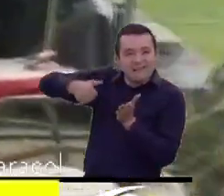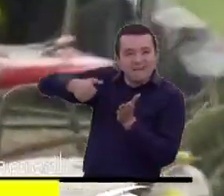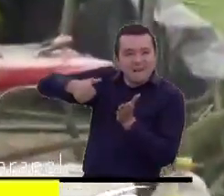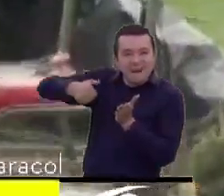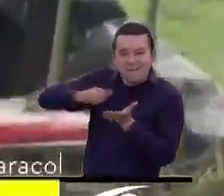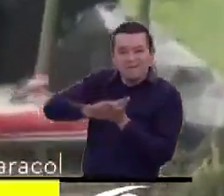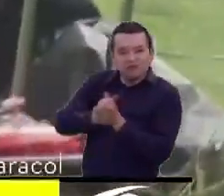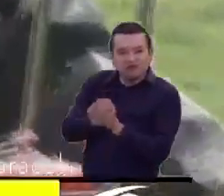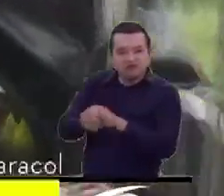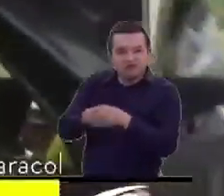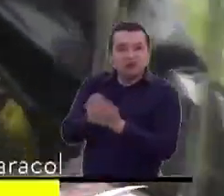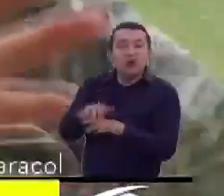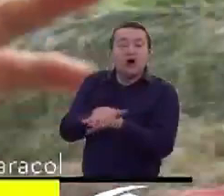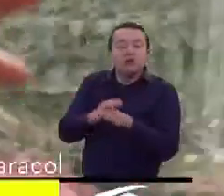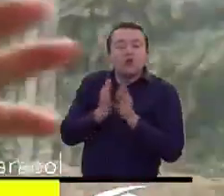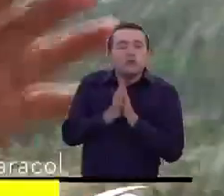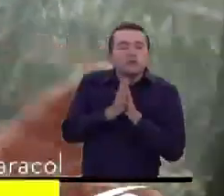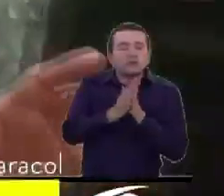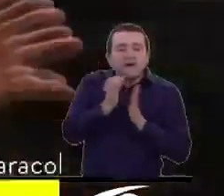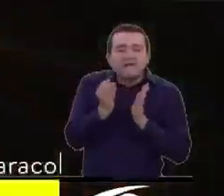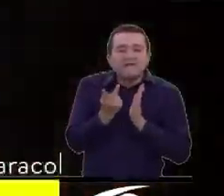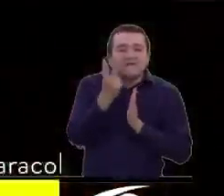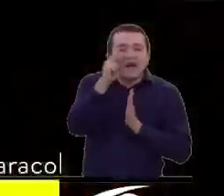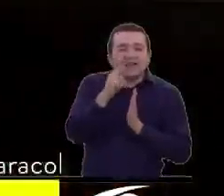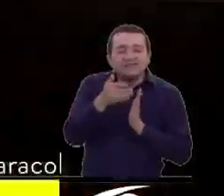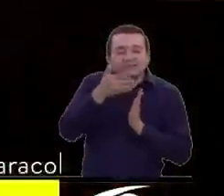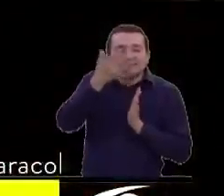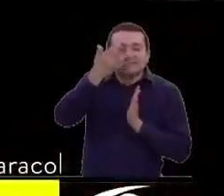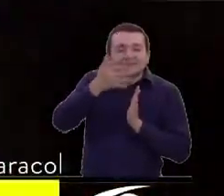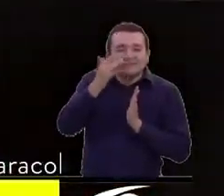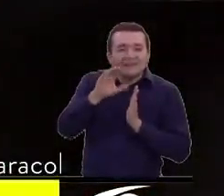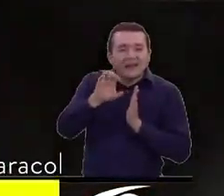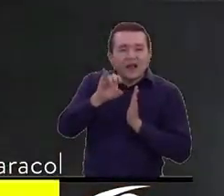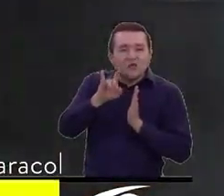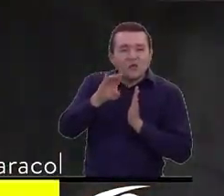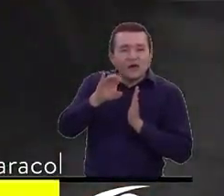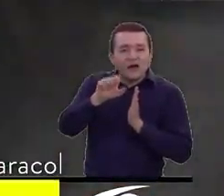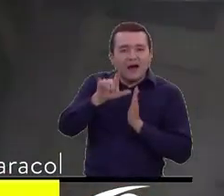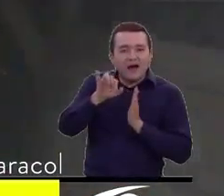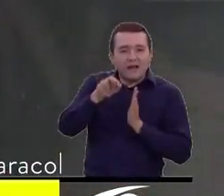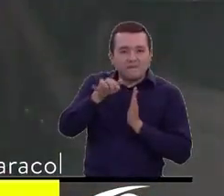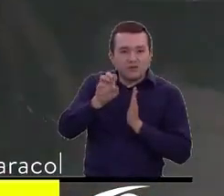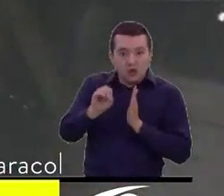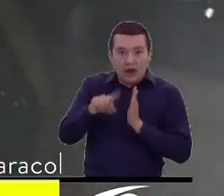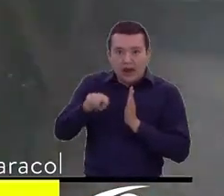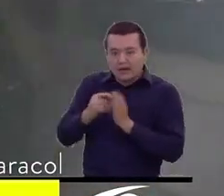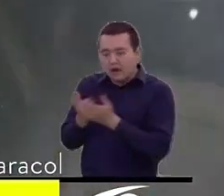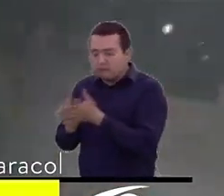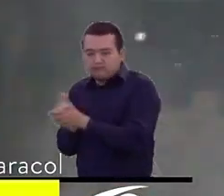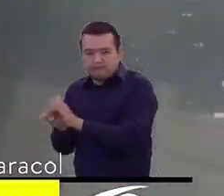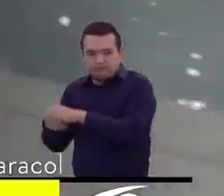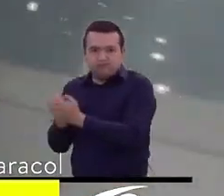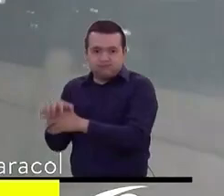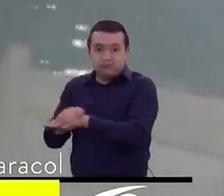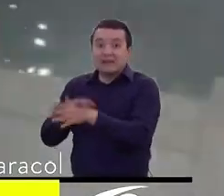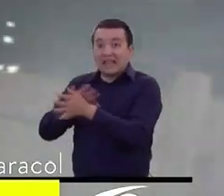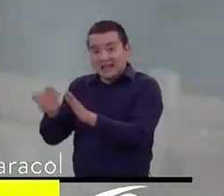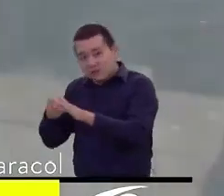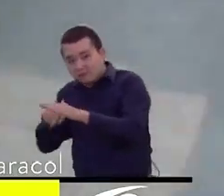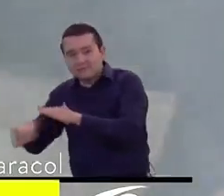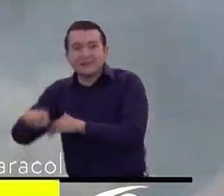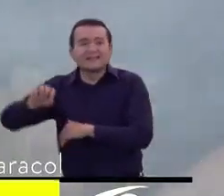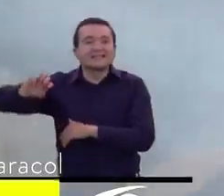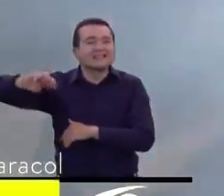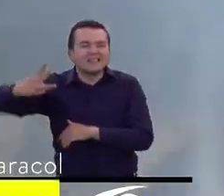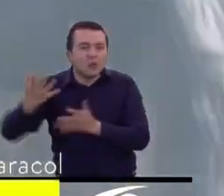con base de eucalipto. Y finalmente, los que visitan estos territorios tienen que ingresar aquí a la sala de sahumerio, dan una